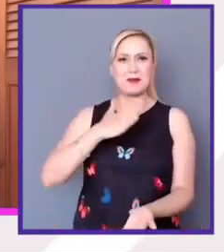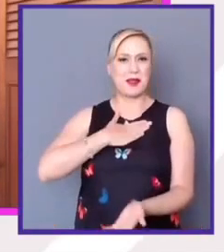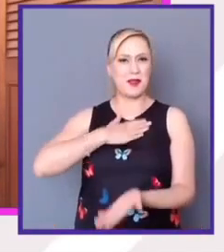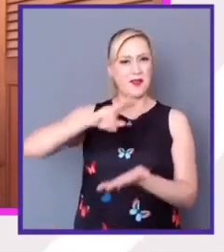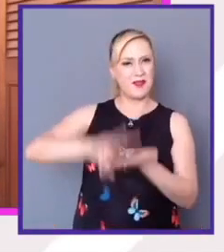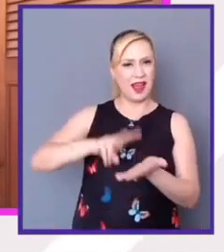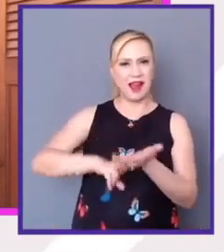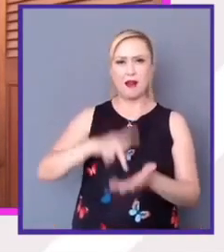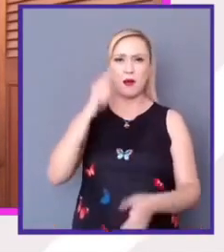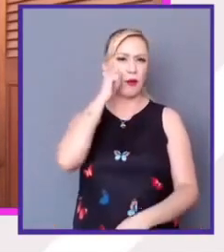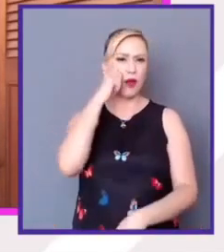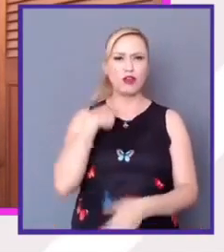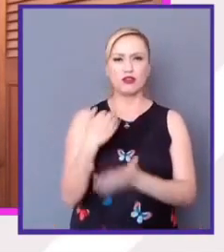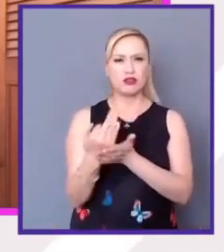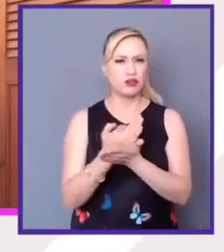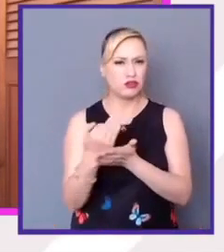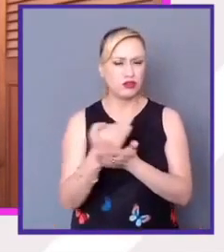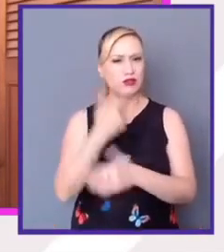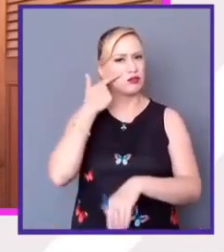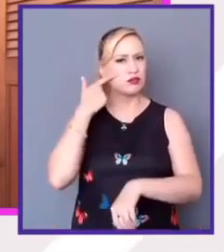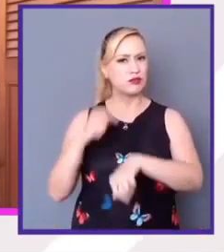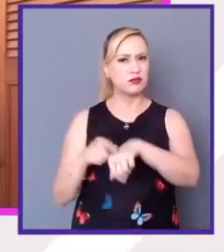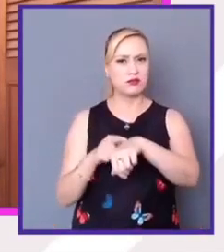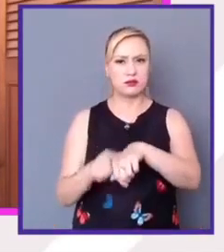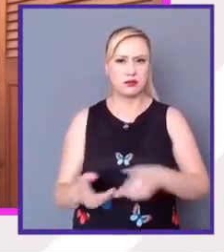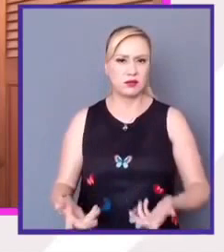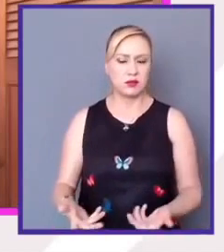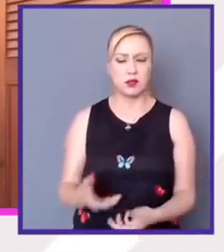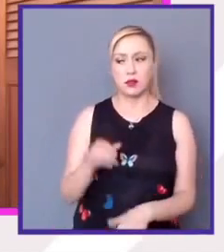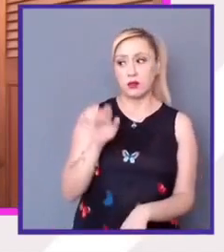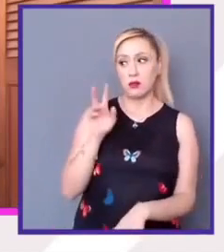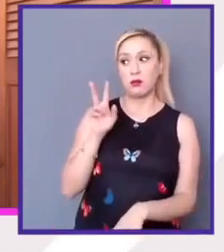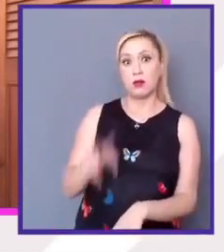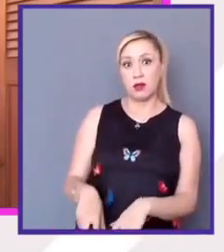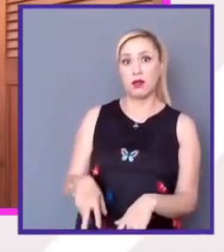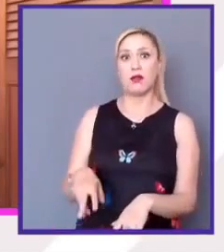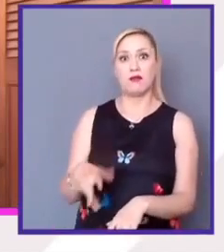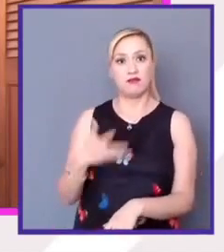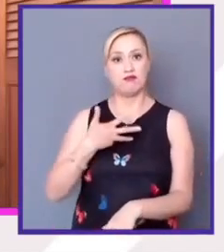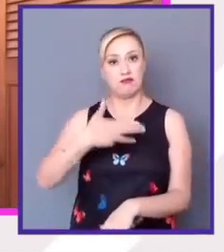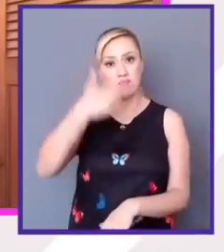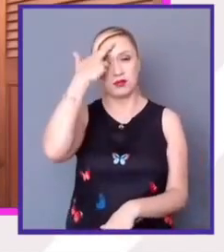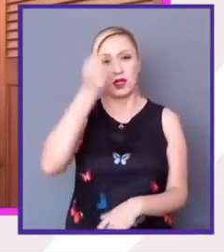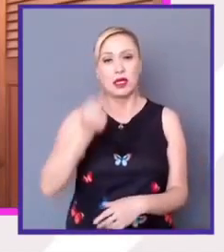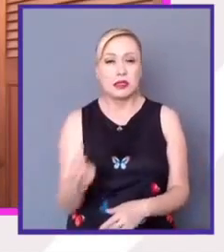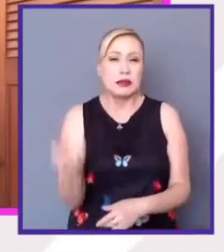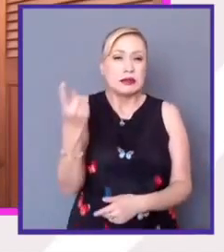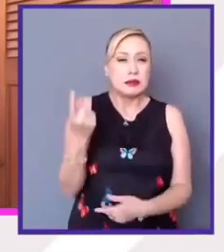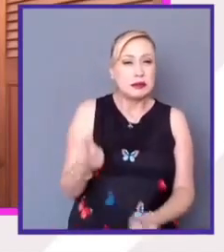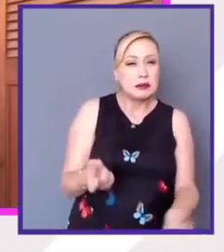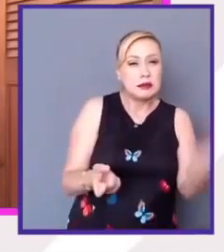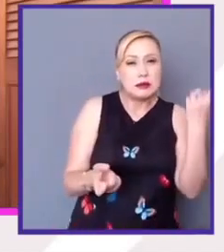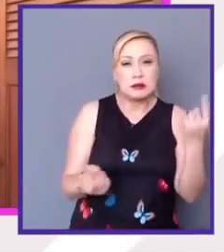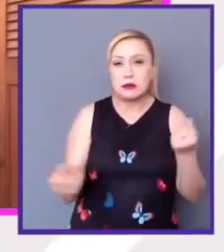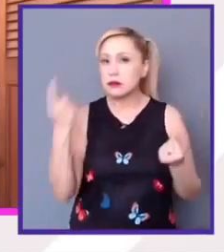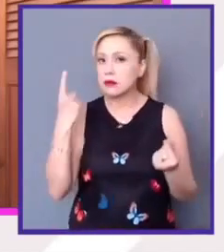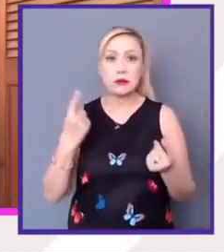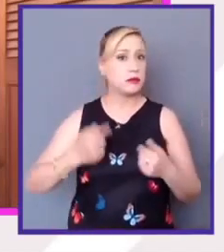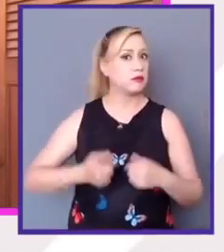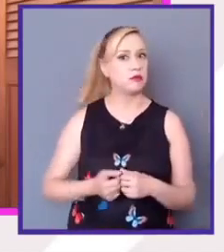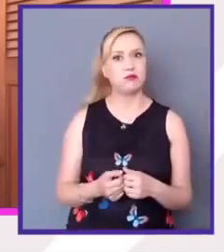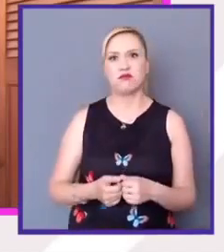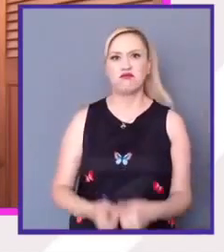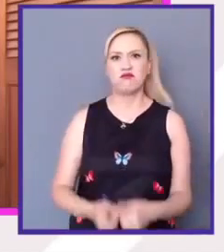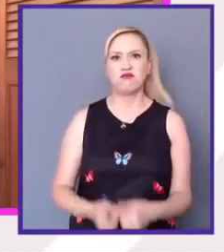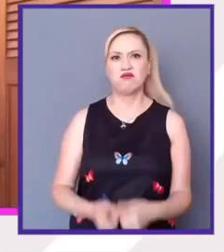Muchísimas gracias, Mauricio. También es muy interesante lo que mencionas, que no son hechos aislados, es decir, estamos hablando de una